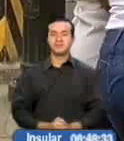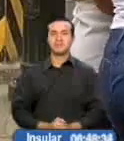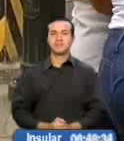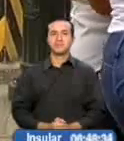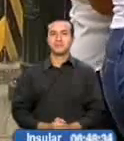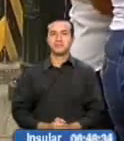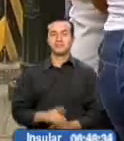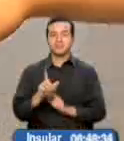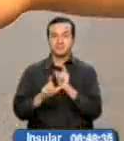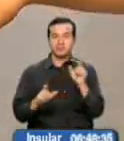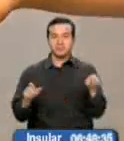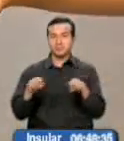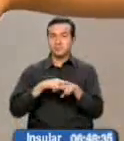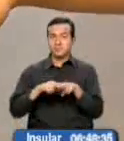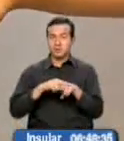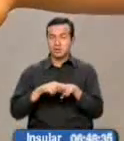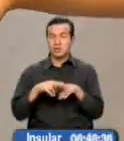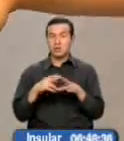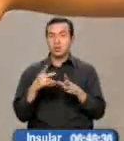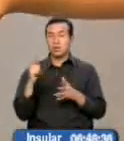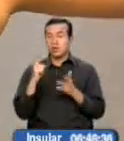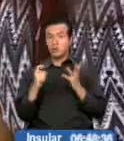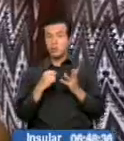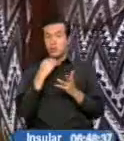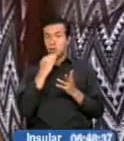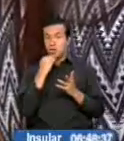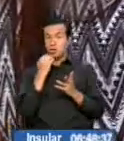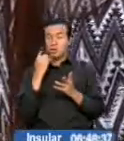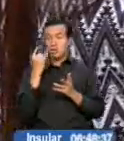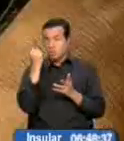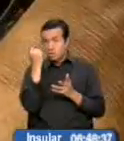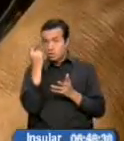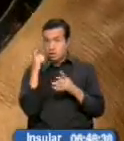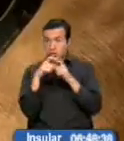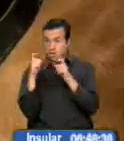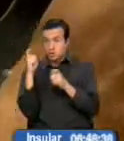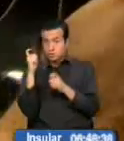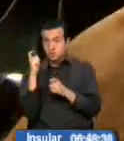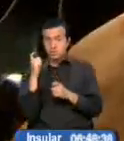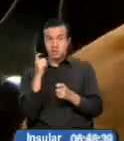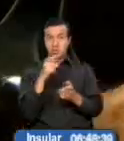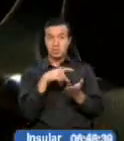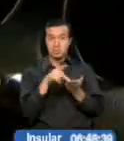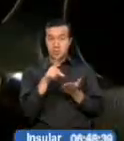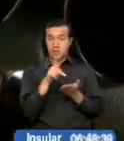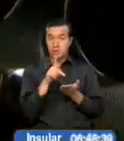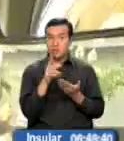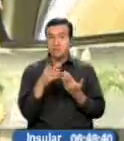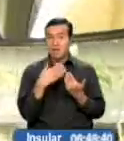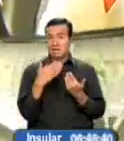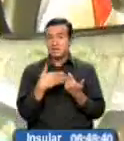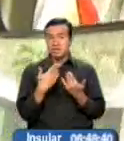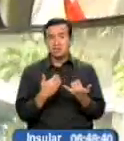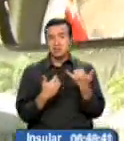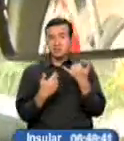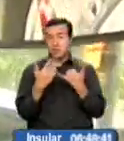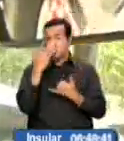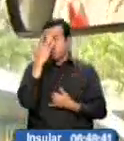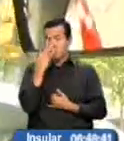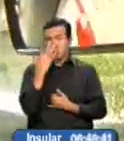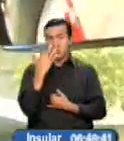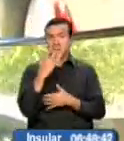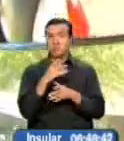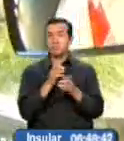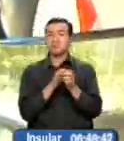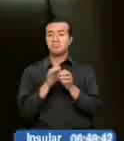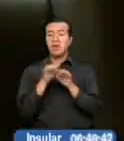Para usuarios y taxistas ya no es necesario tener monedas o billetes para cumplir con la transacción. Indistintamente, por corta o